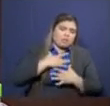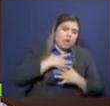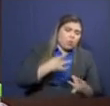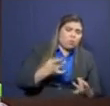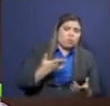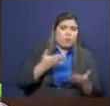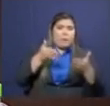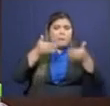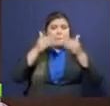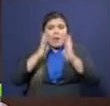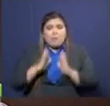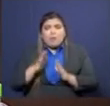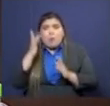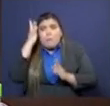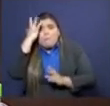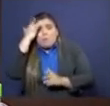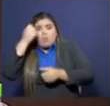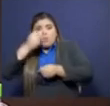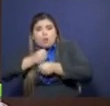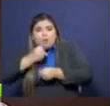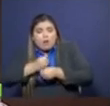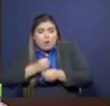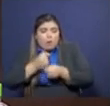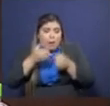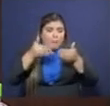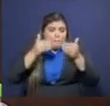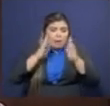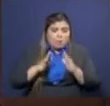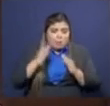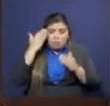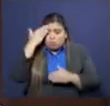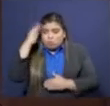empleo, por su futuro.